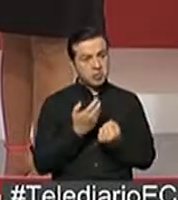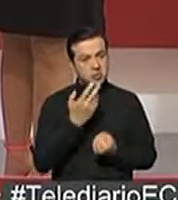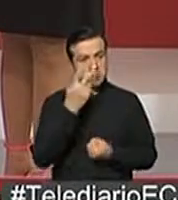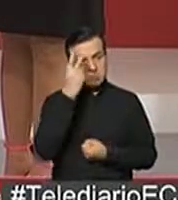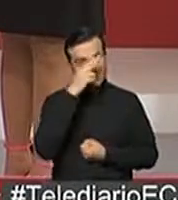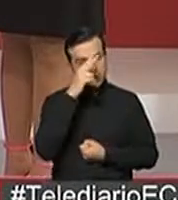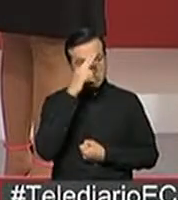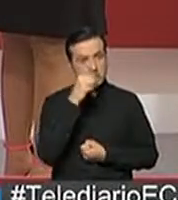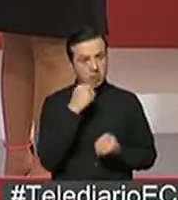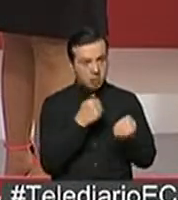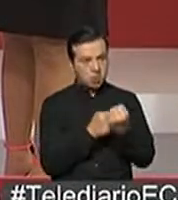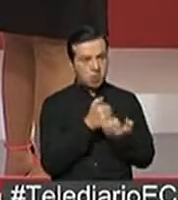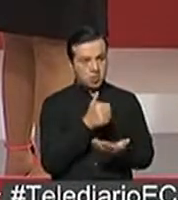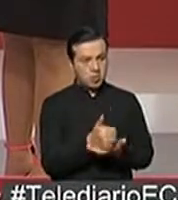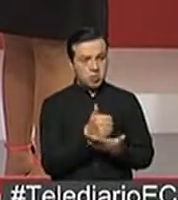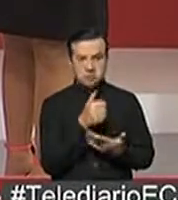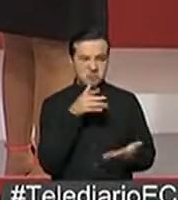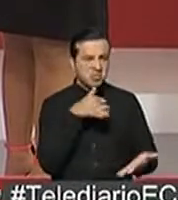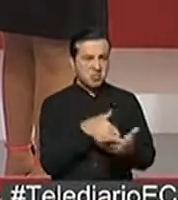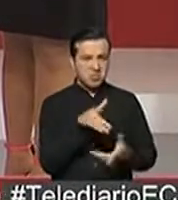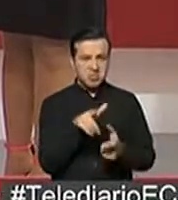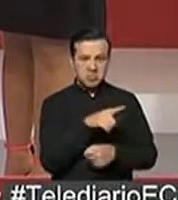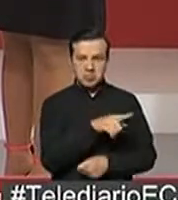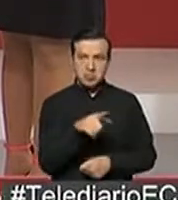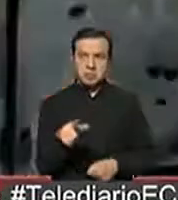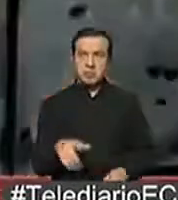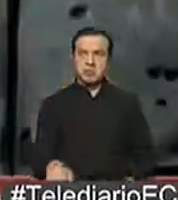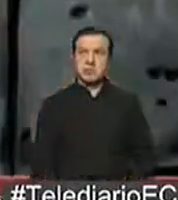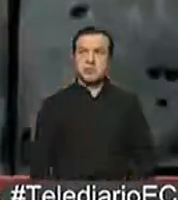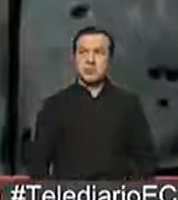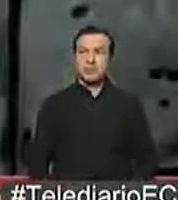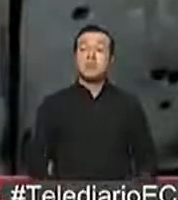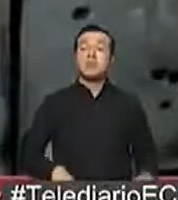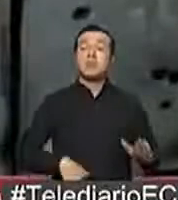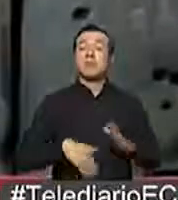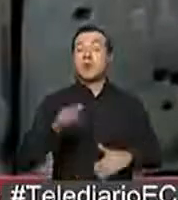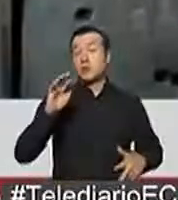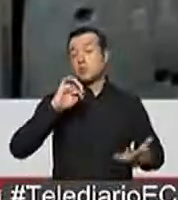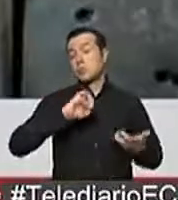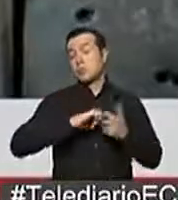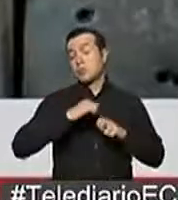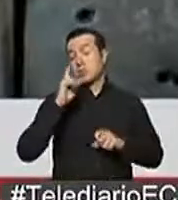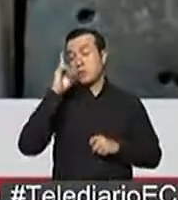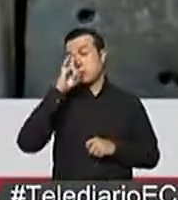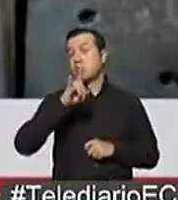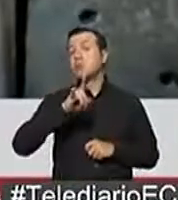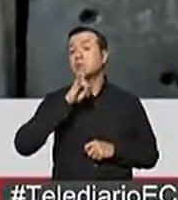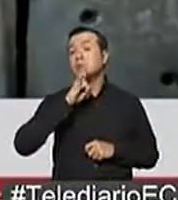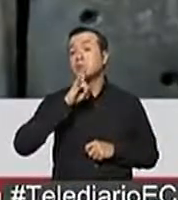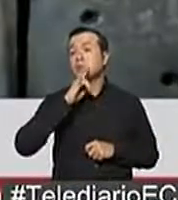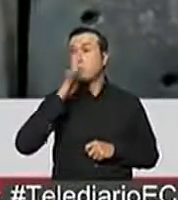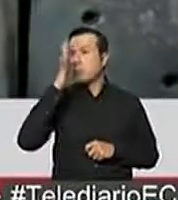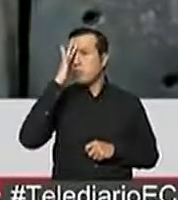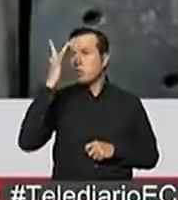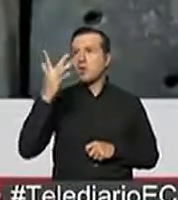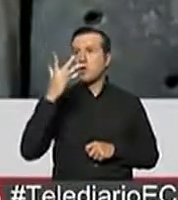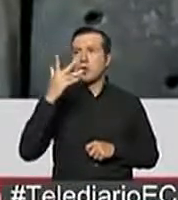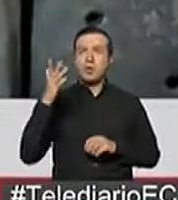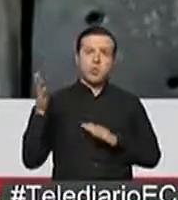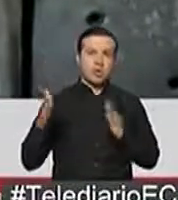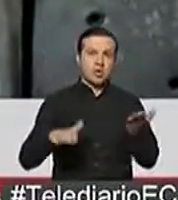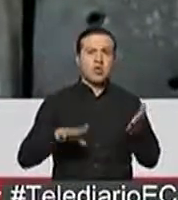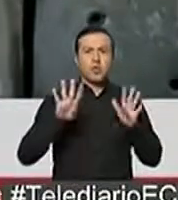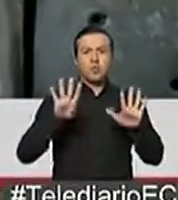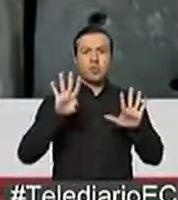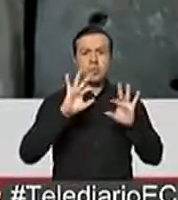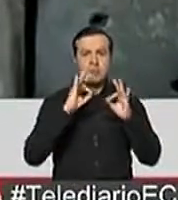la ayuda para declarar la guerra a esos criminales. Aumenta la presión de Estados Unidos sobre México tras la masacre a 9 miembros